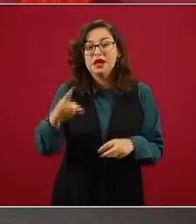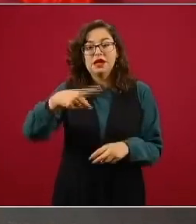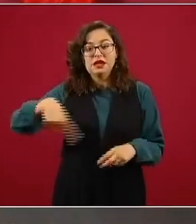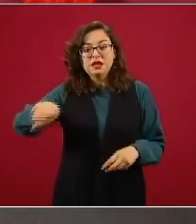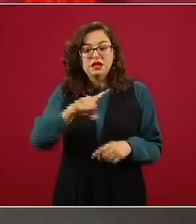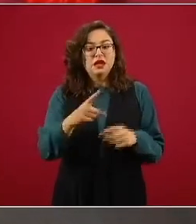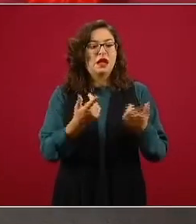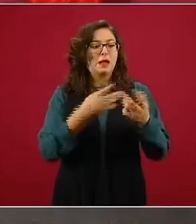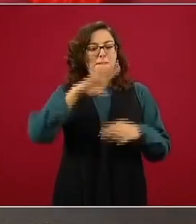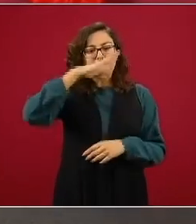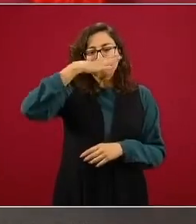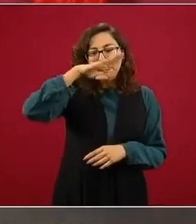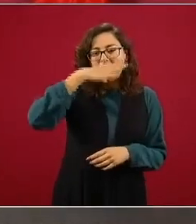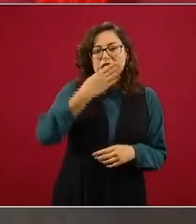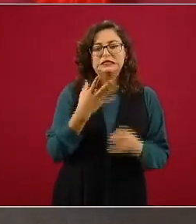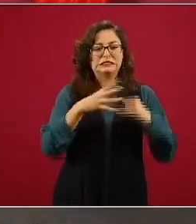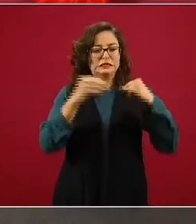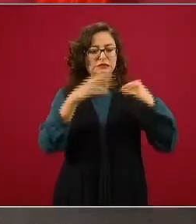Ya